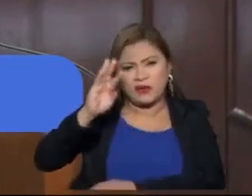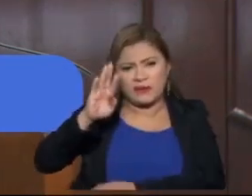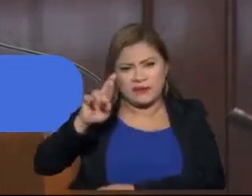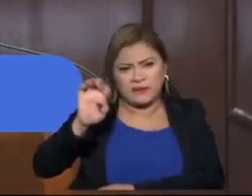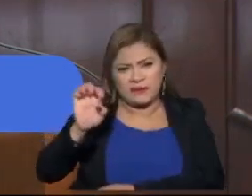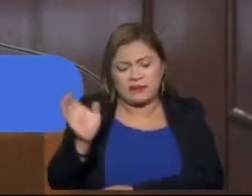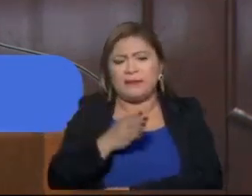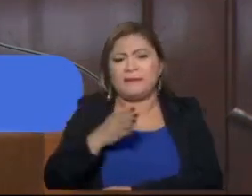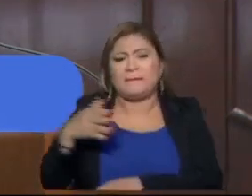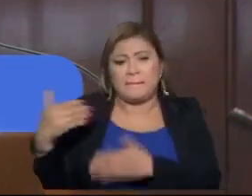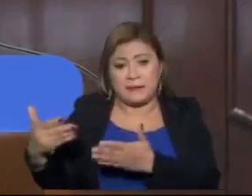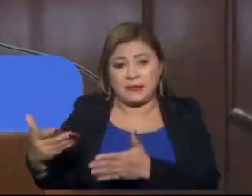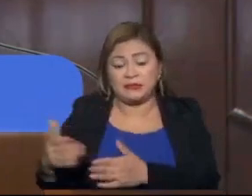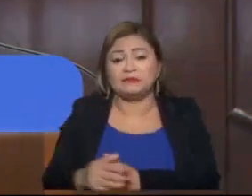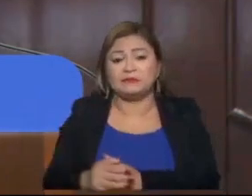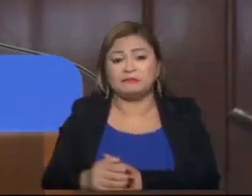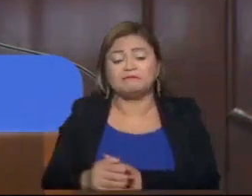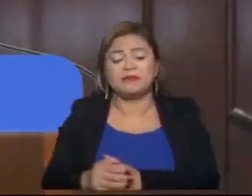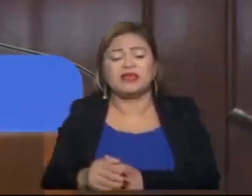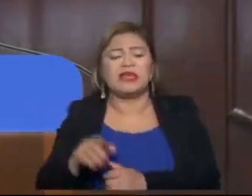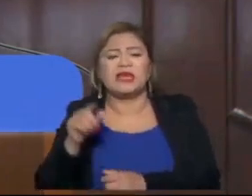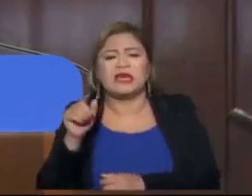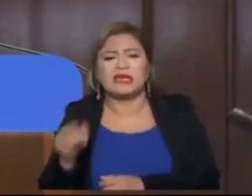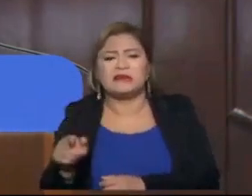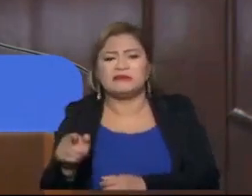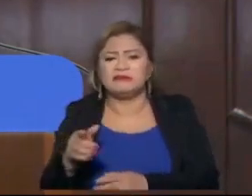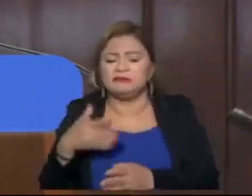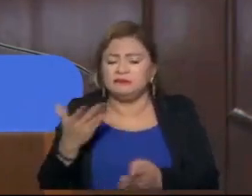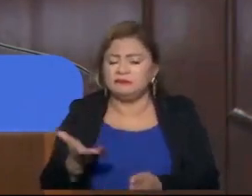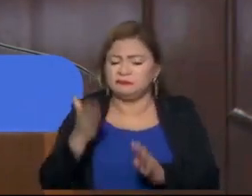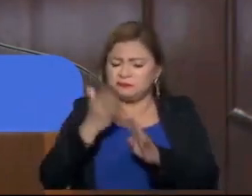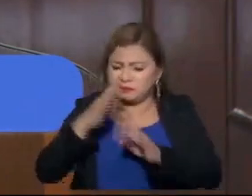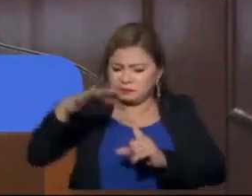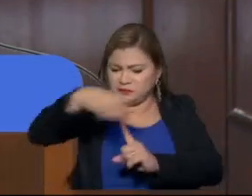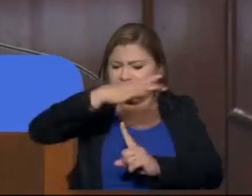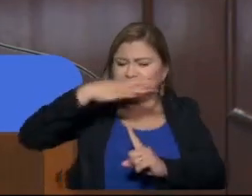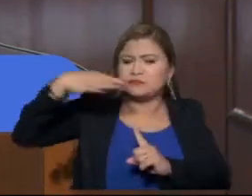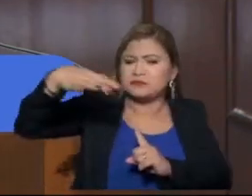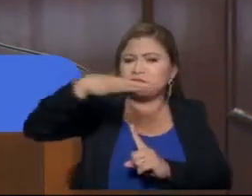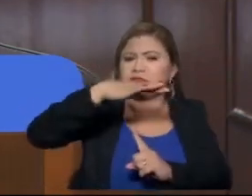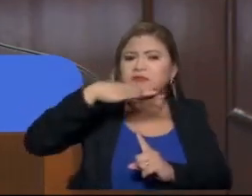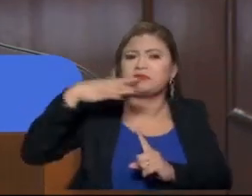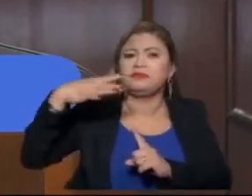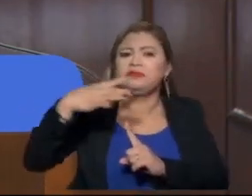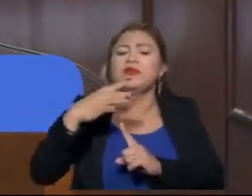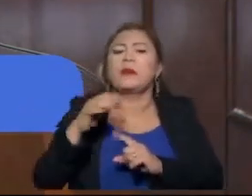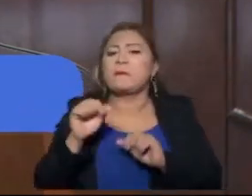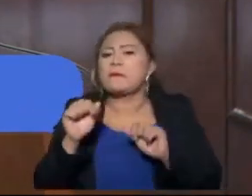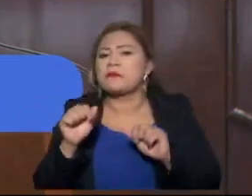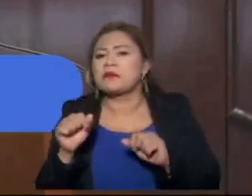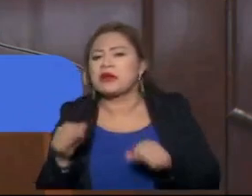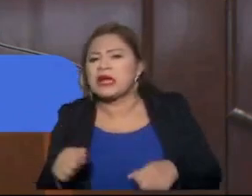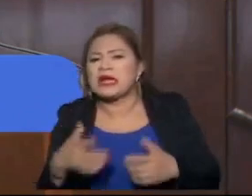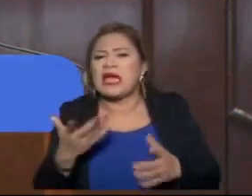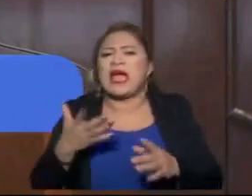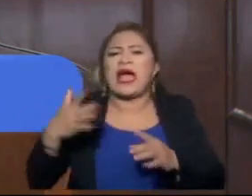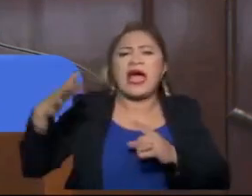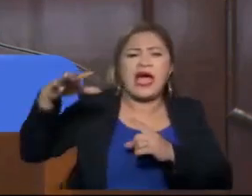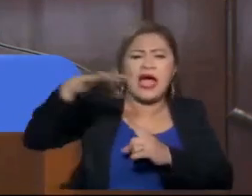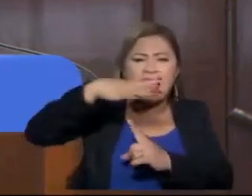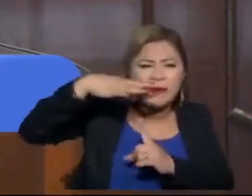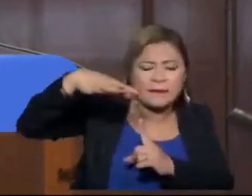asegurando la preservación y la estabilidad ambiental del área para reducir los riesgos